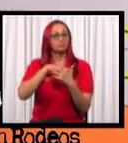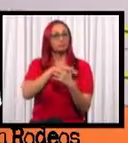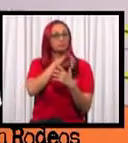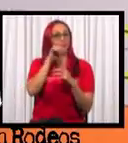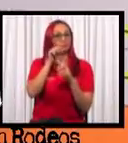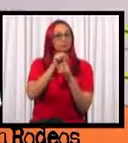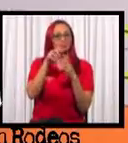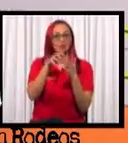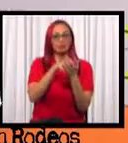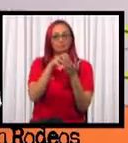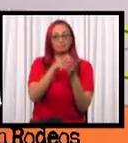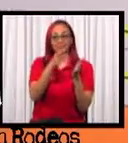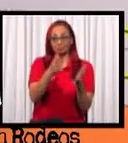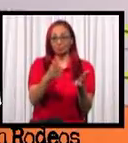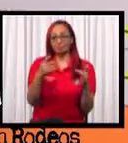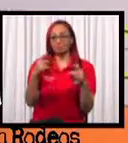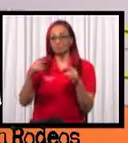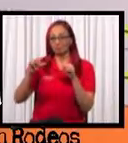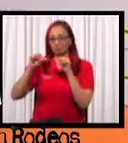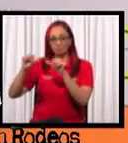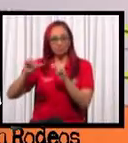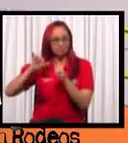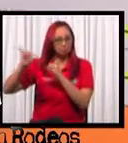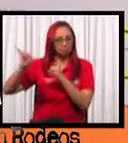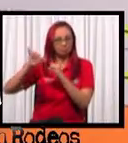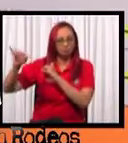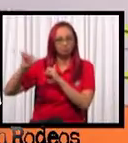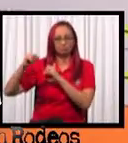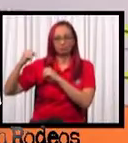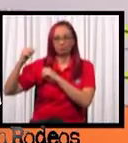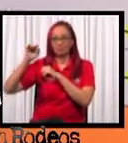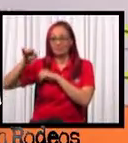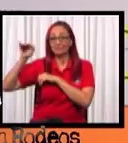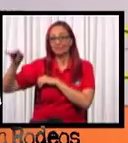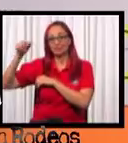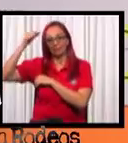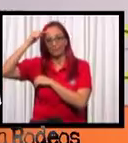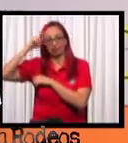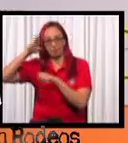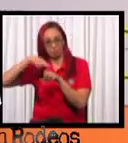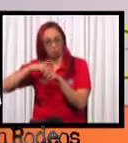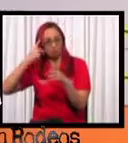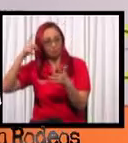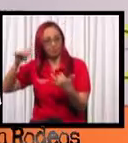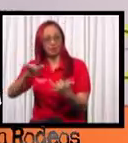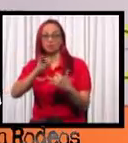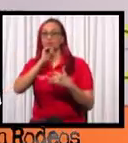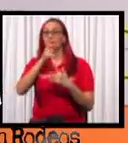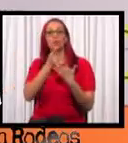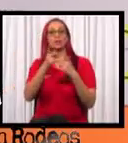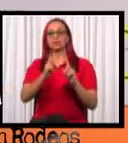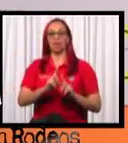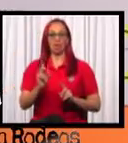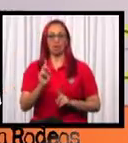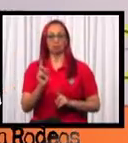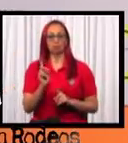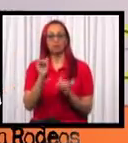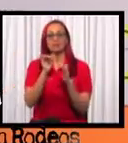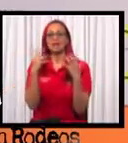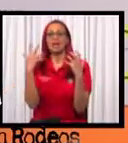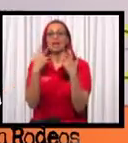venimos denunciando y venimos advirtiendo al gobierno de la República para que esto no se vaya a dar, esta alianza no se vaya a